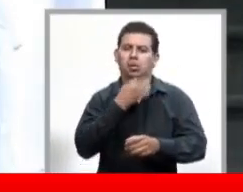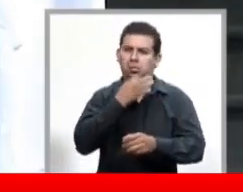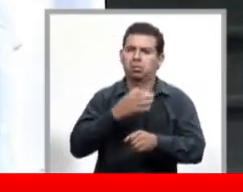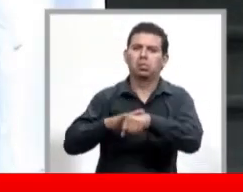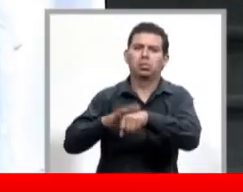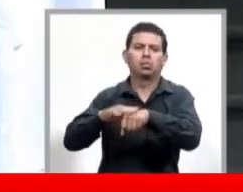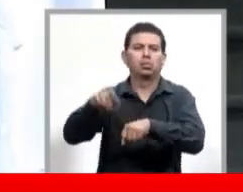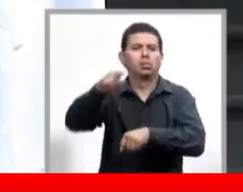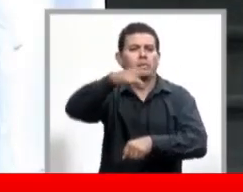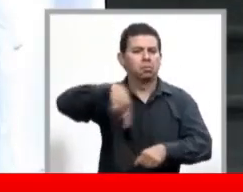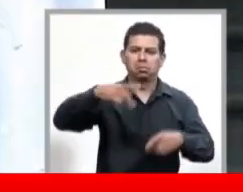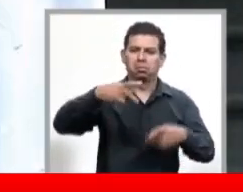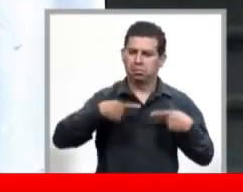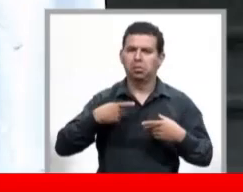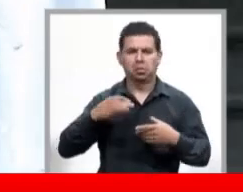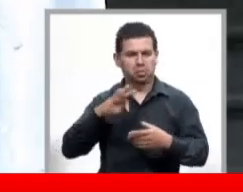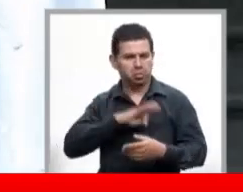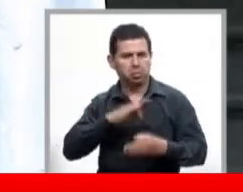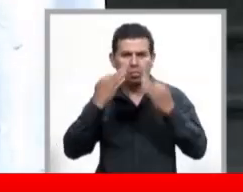a